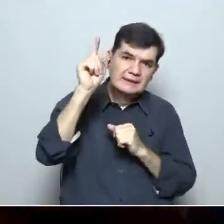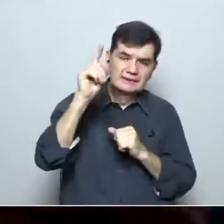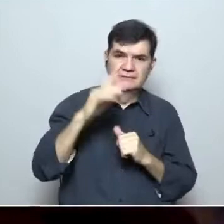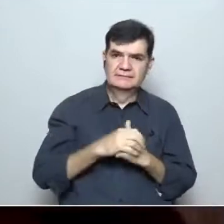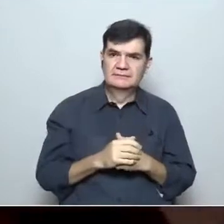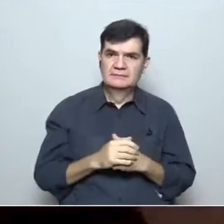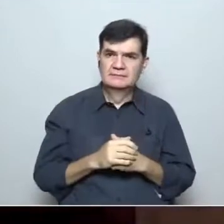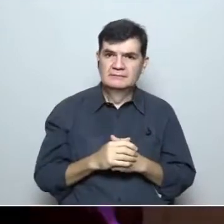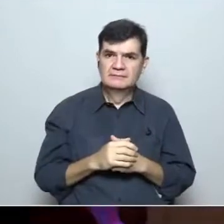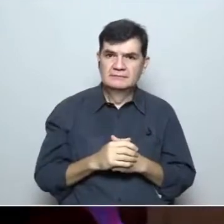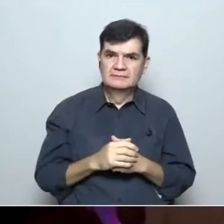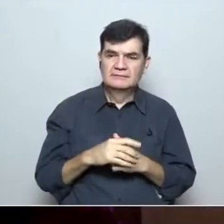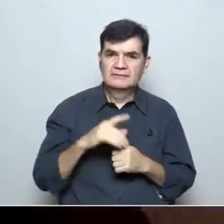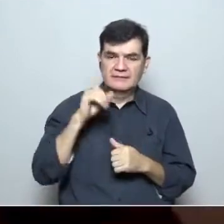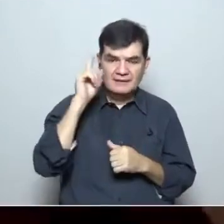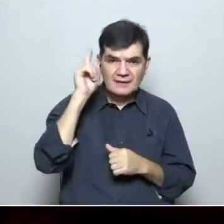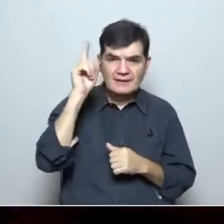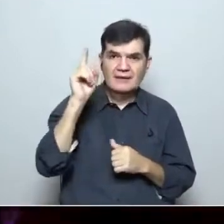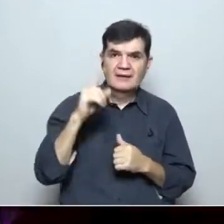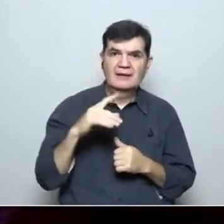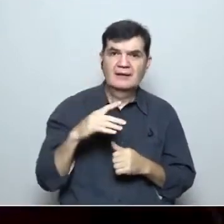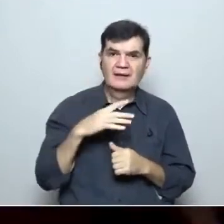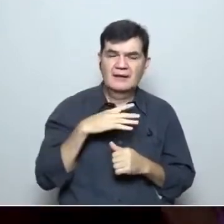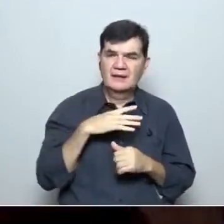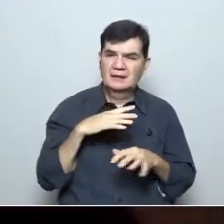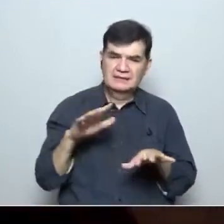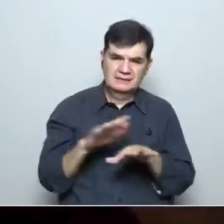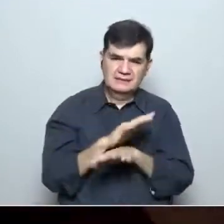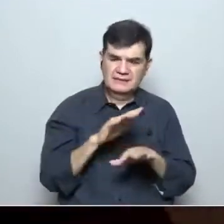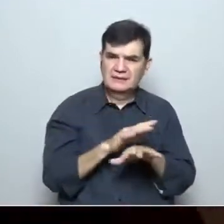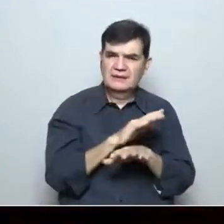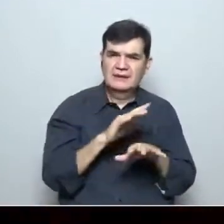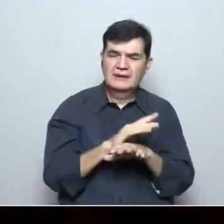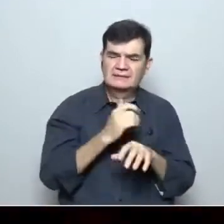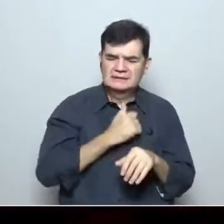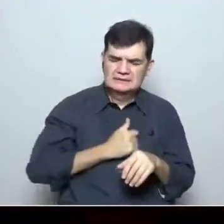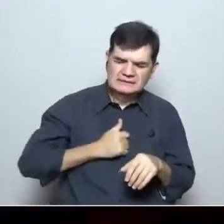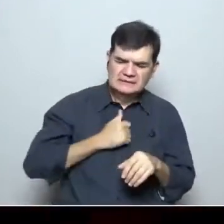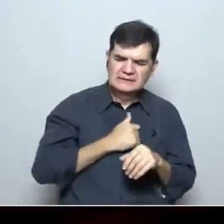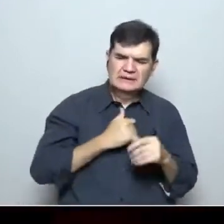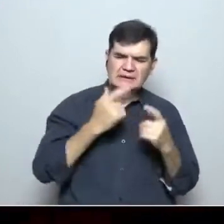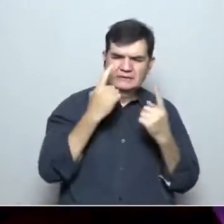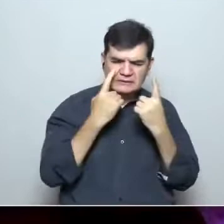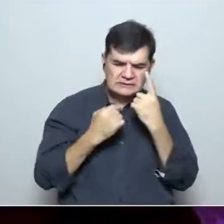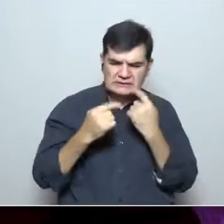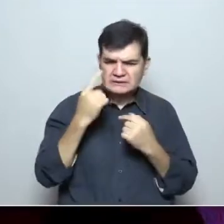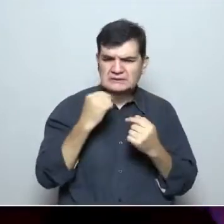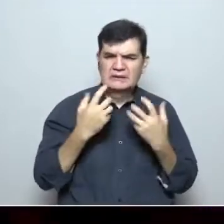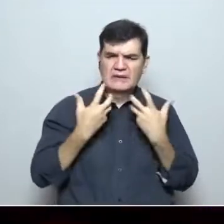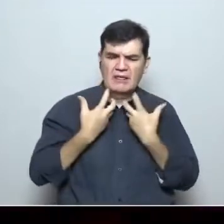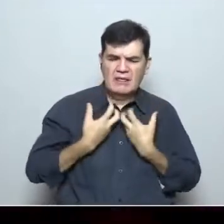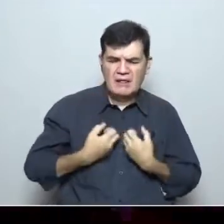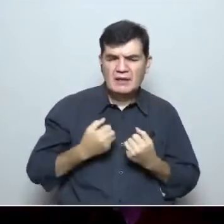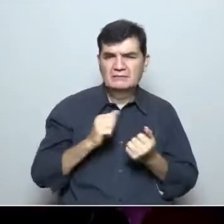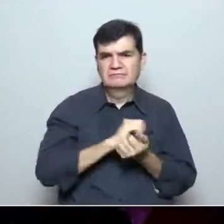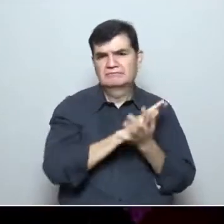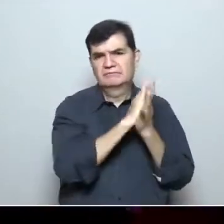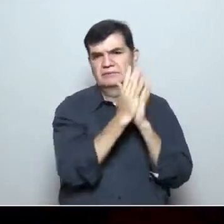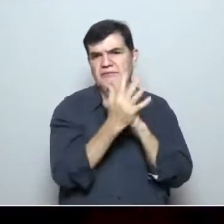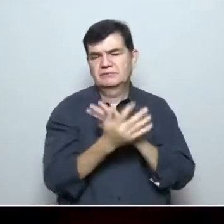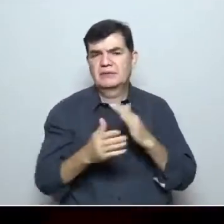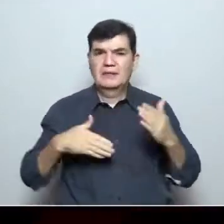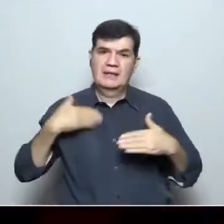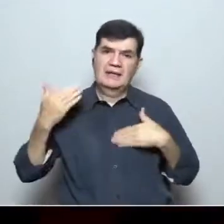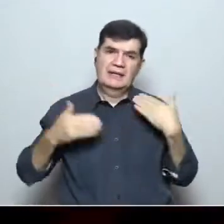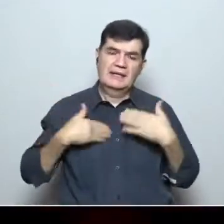iglesia, y Él ha cambiado nuestro lamento, nuestra tristeza en alegría, en